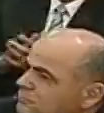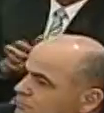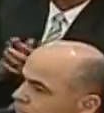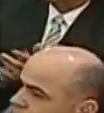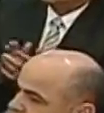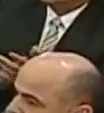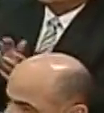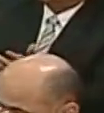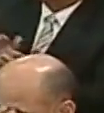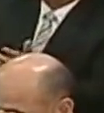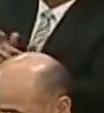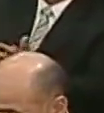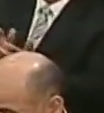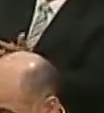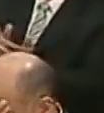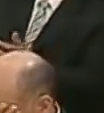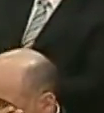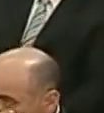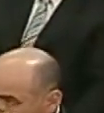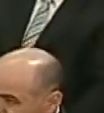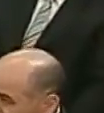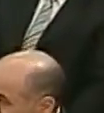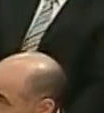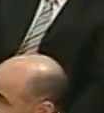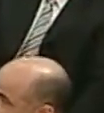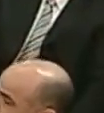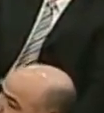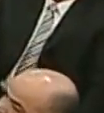Buenas tardes a todos los gobernadores, gobernadoras,